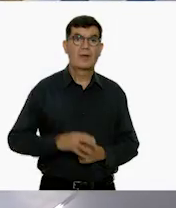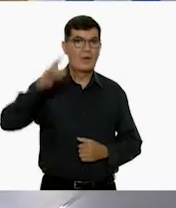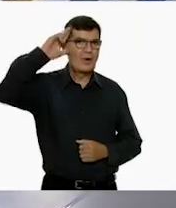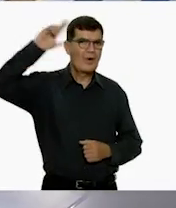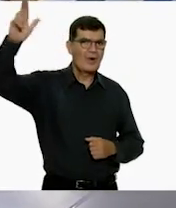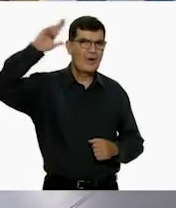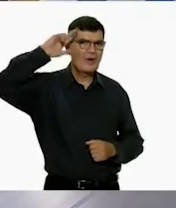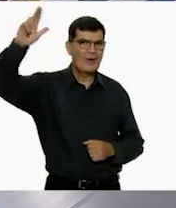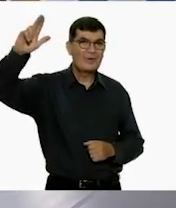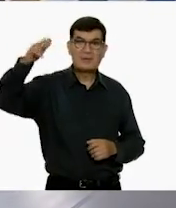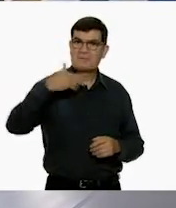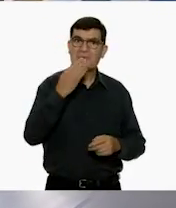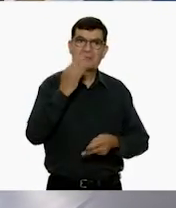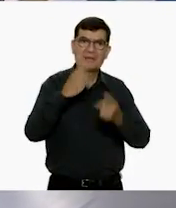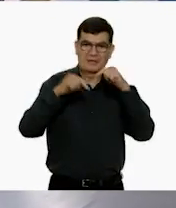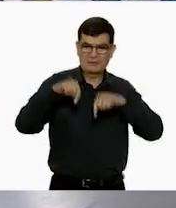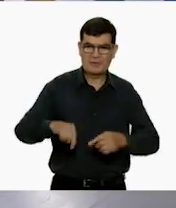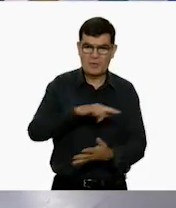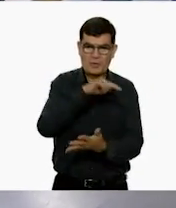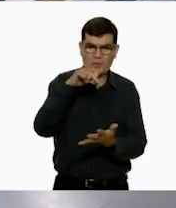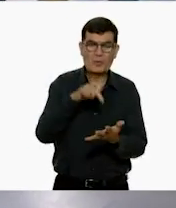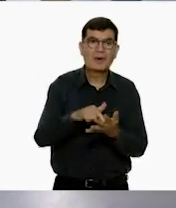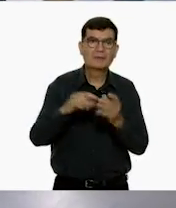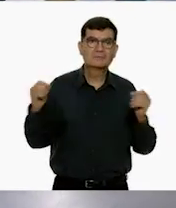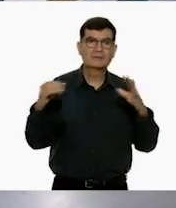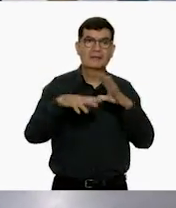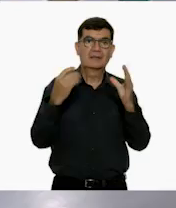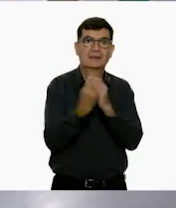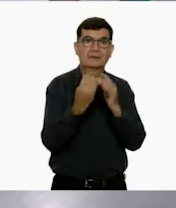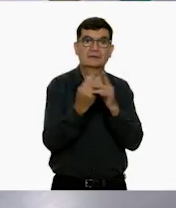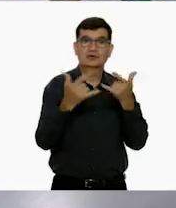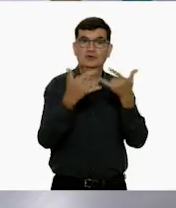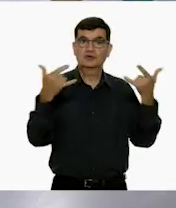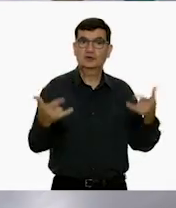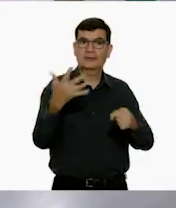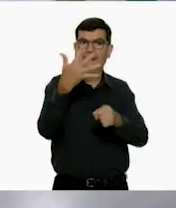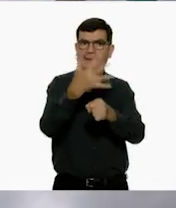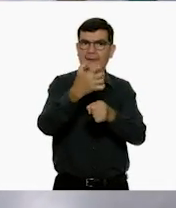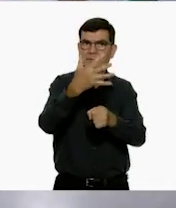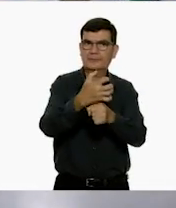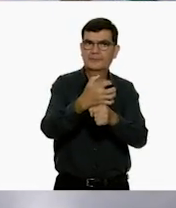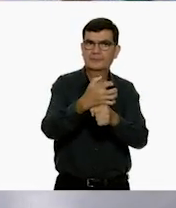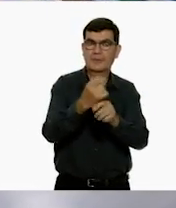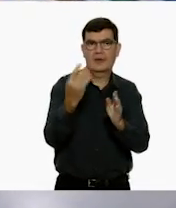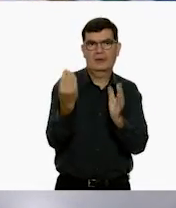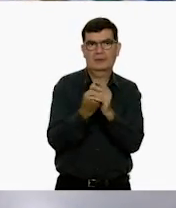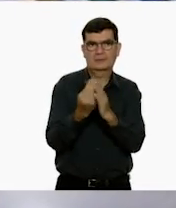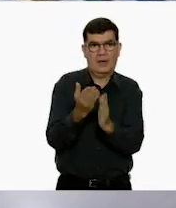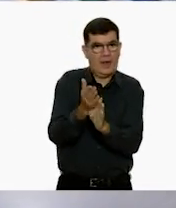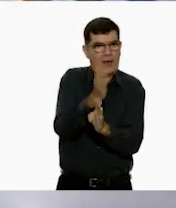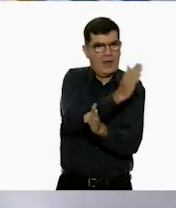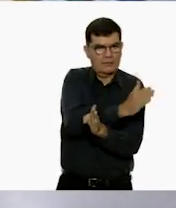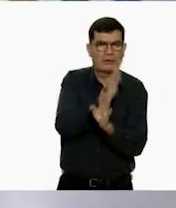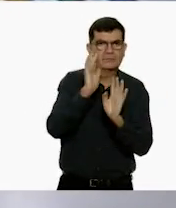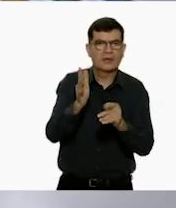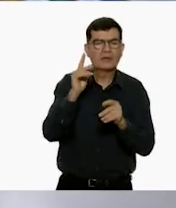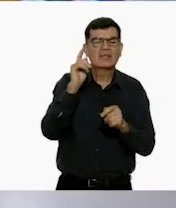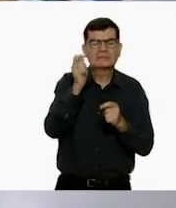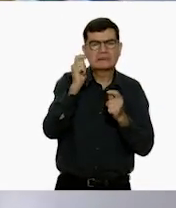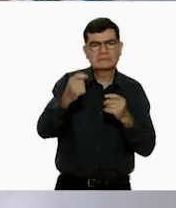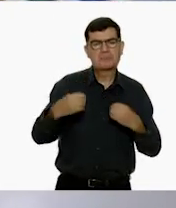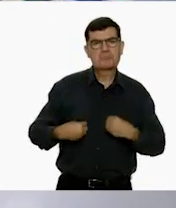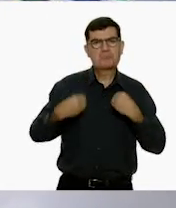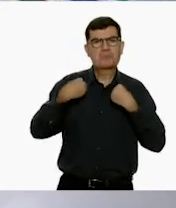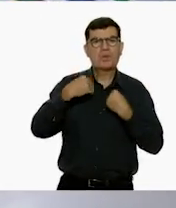Hola, hola. Bienvenidos una vez más a su clase de Historia de quinto grado. La clase anterior comenzamos a estudiar la vida de Benito